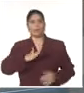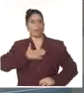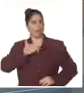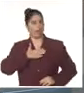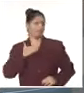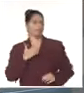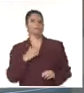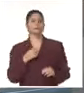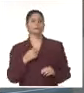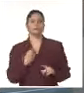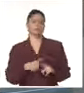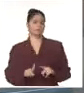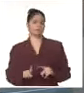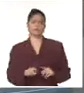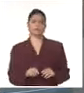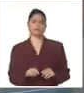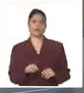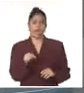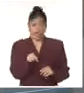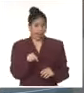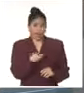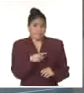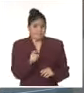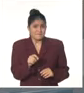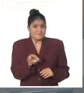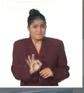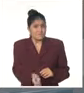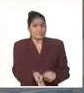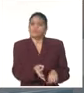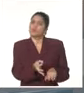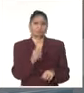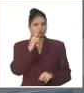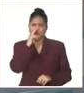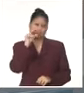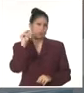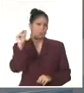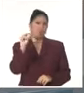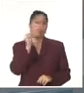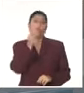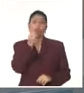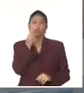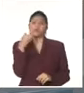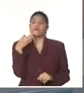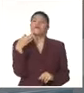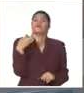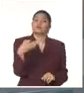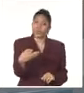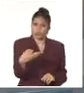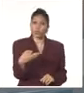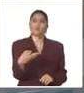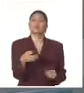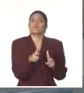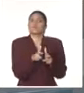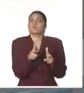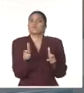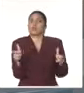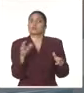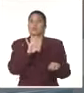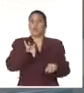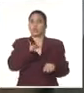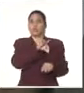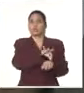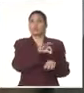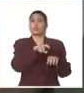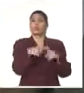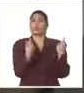de inmediato no, más adelante sí, con el agua que queda acumulada, pues los criaderos de mosquitos se